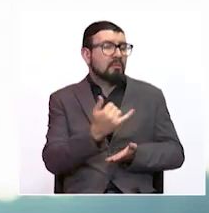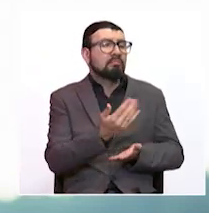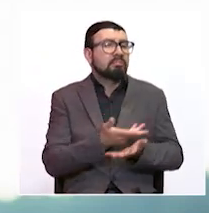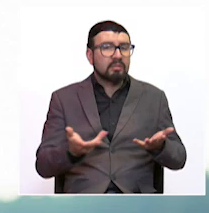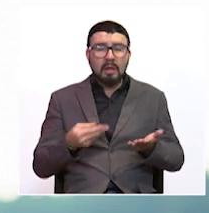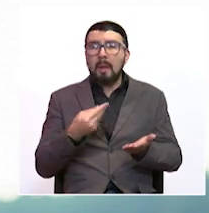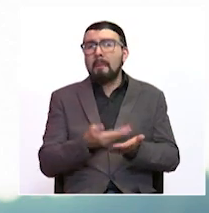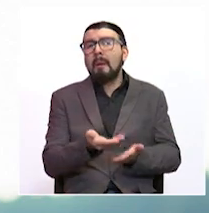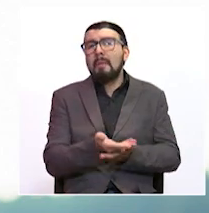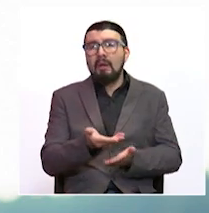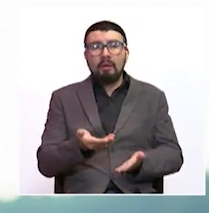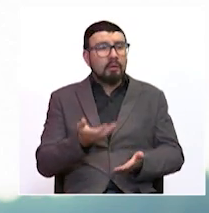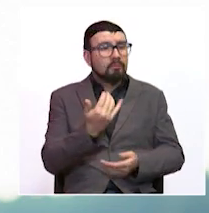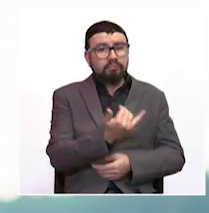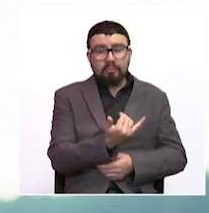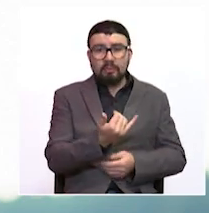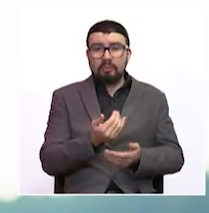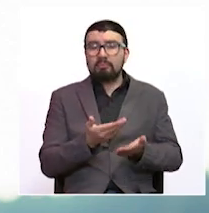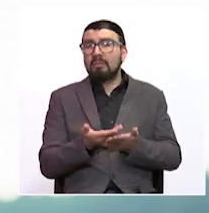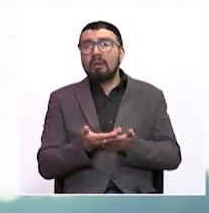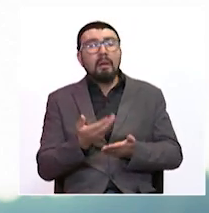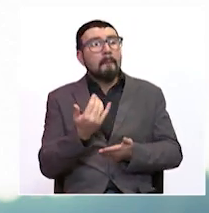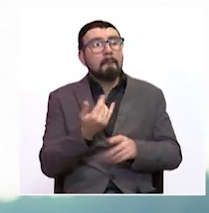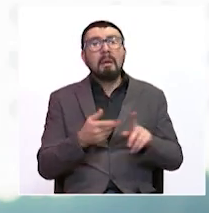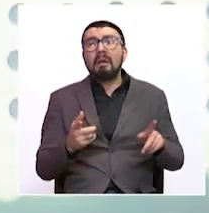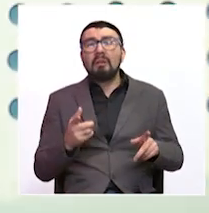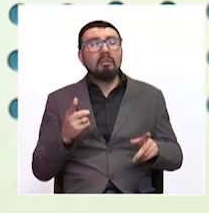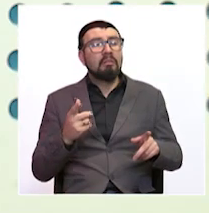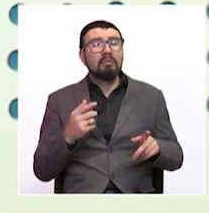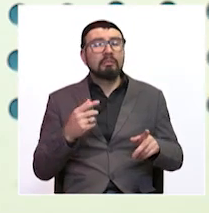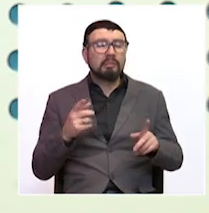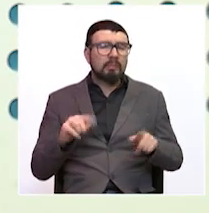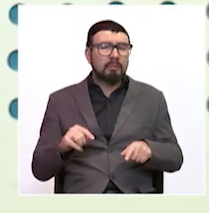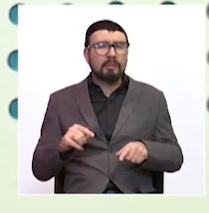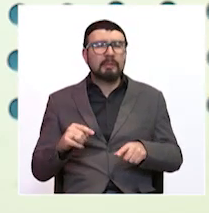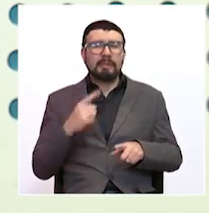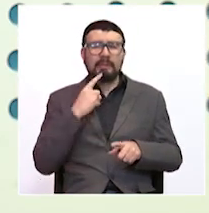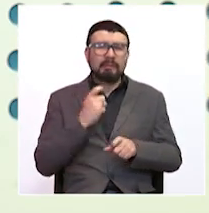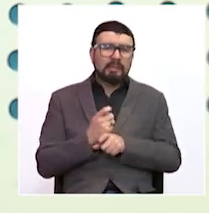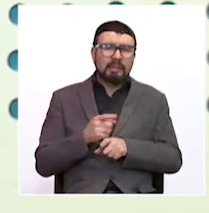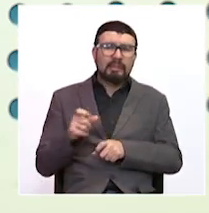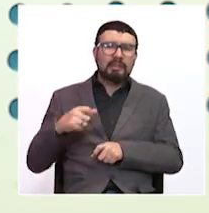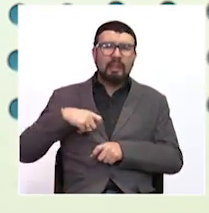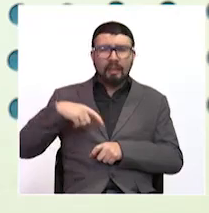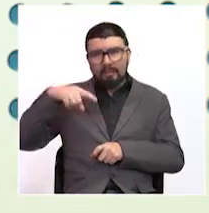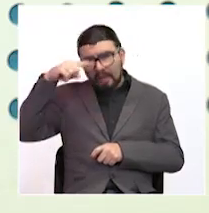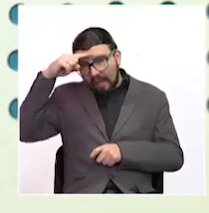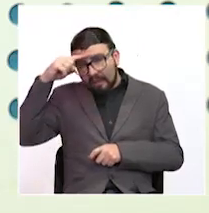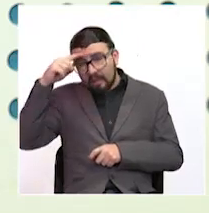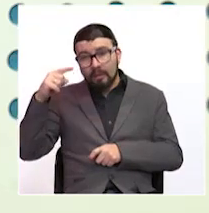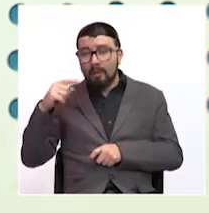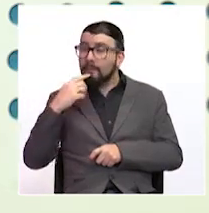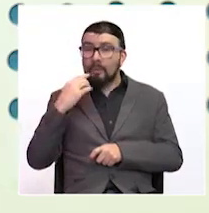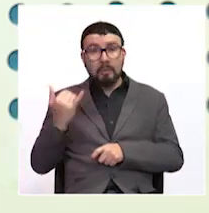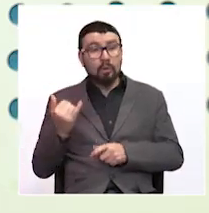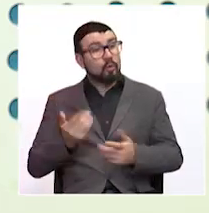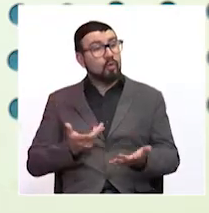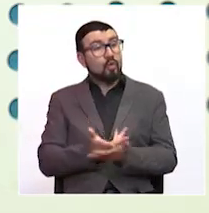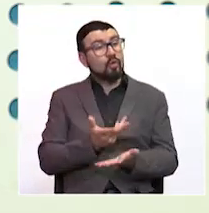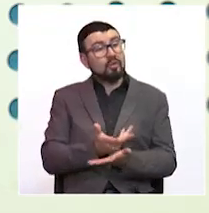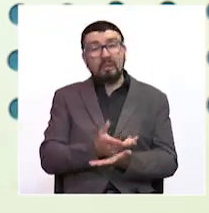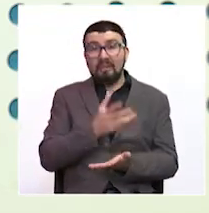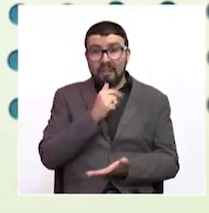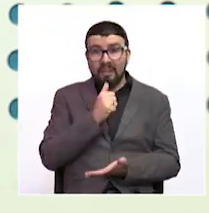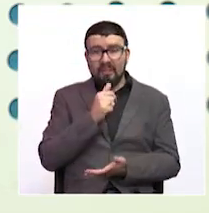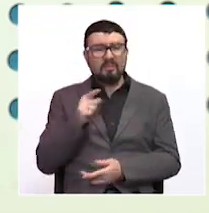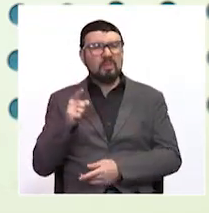características positivas del padre pero también tiene su polaridad tiene cosas negativas cuando en vez de aconsejar crítica